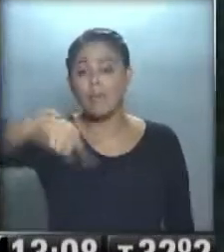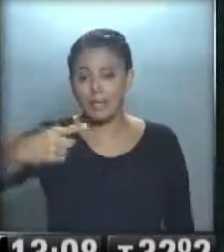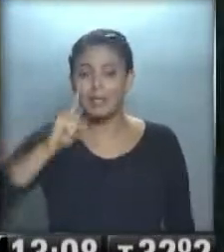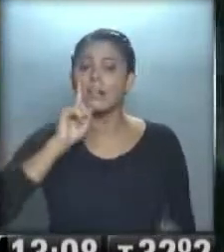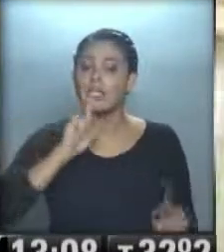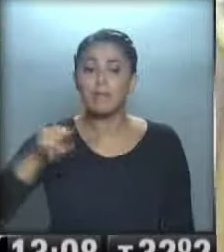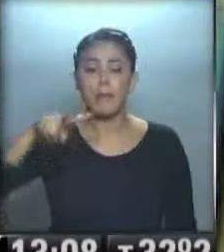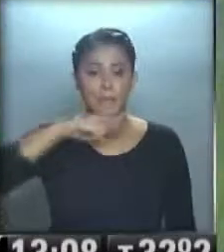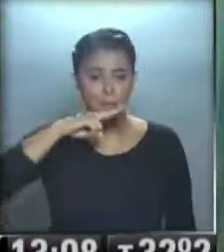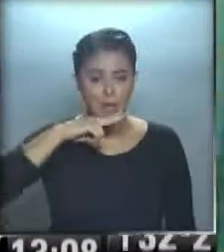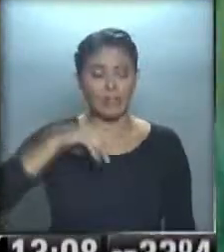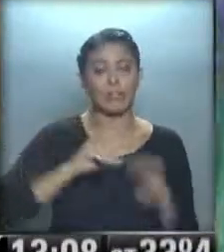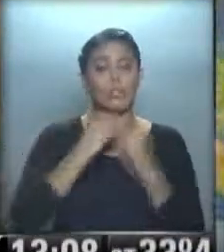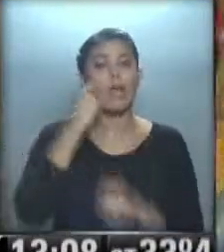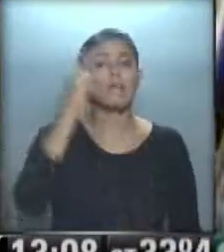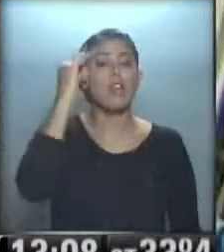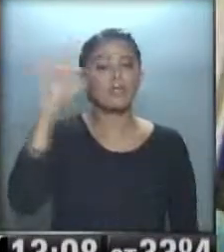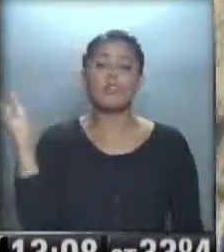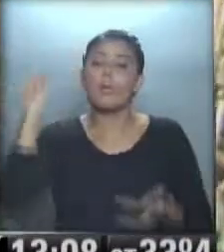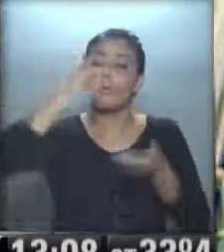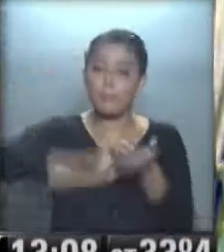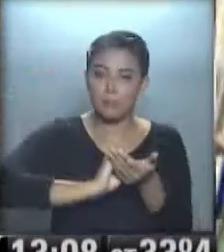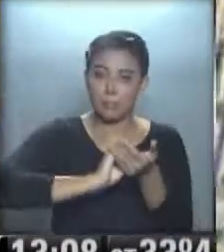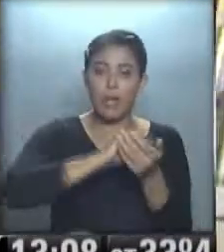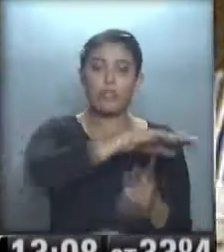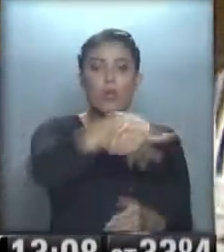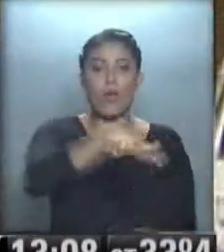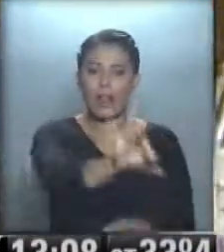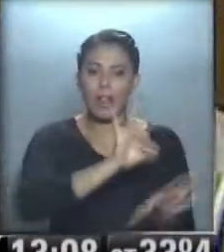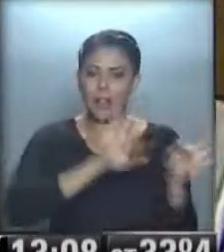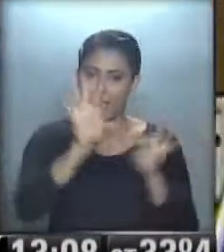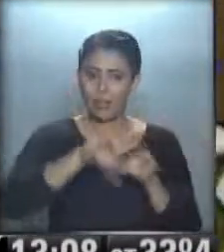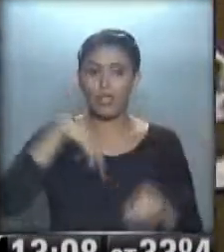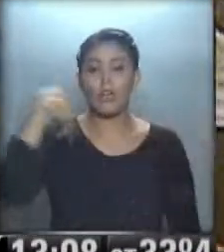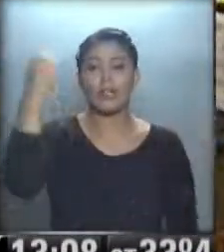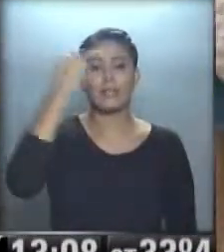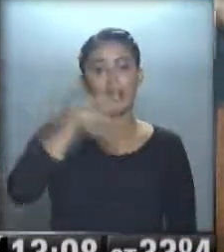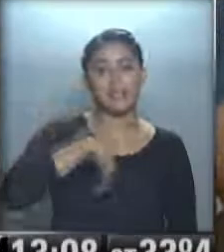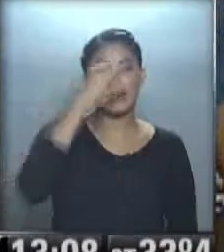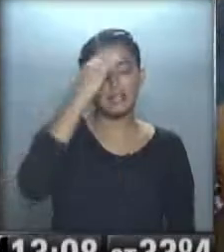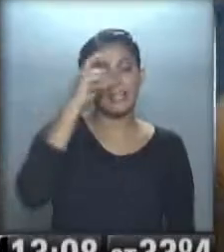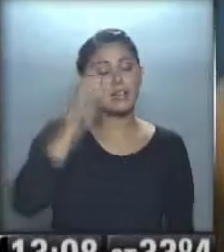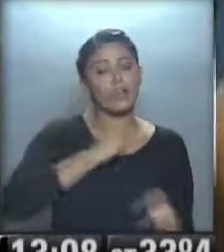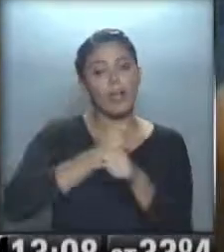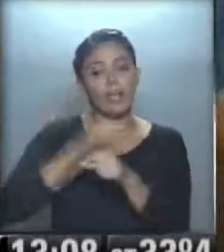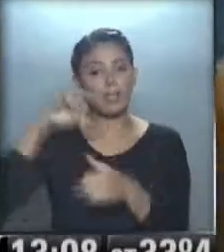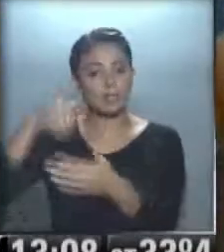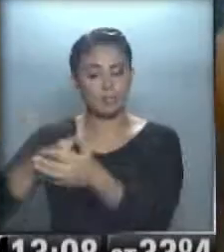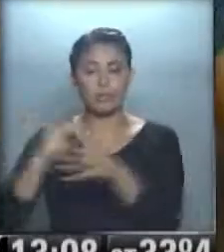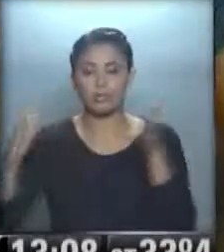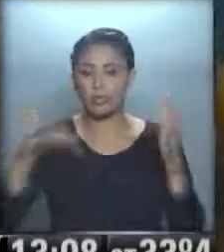el día viernes, 1.900 adicionales. Los destinos predilectos en esta segunda quincena de enero están vinculados con la costa